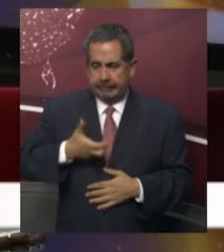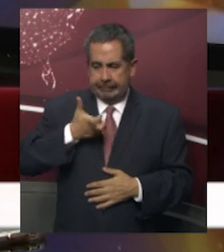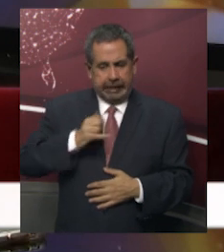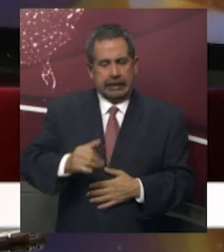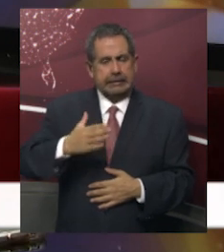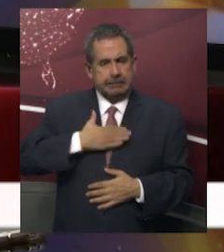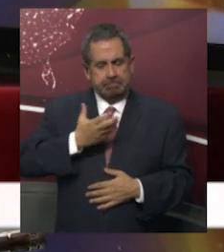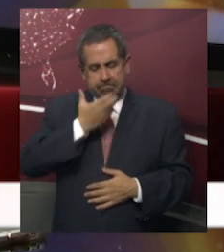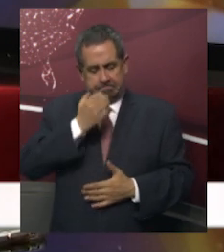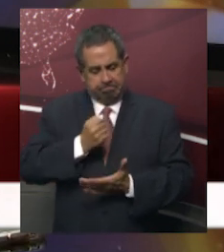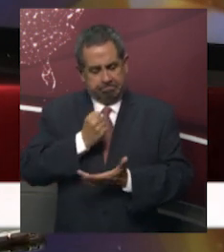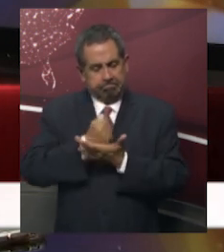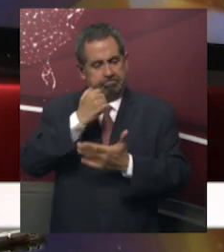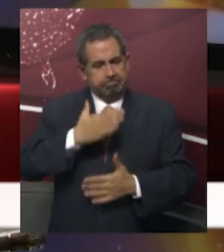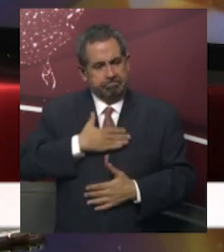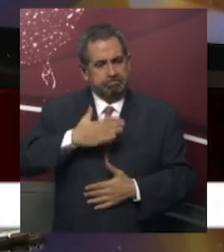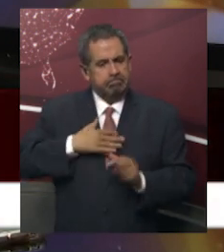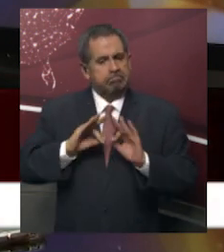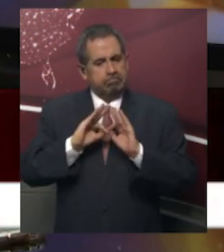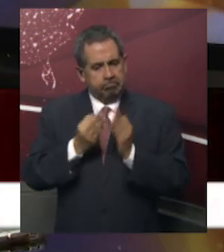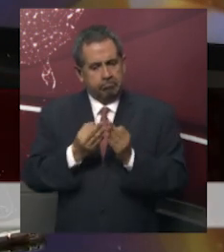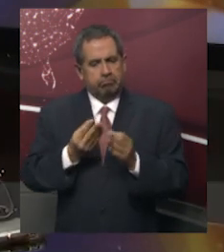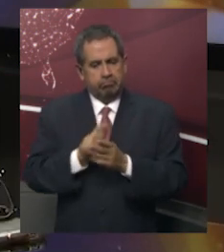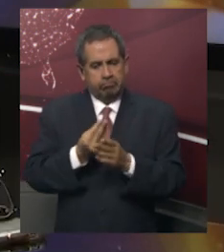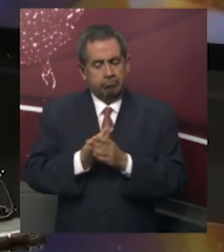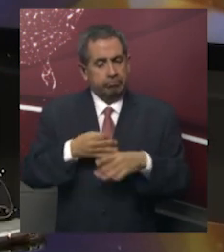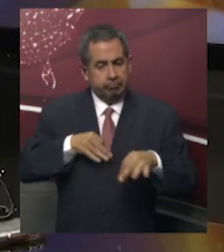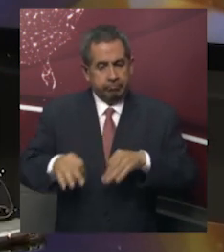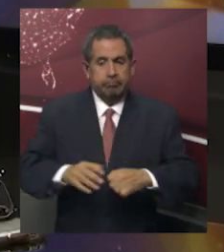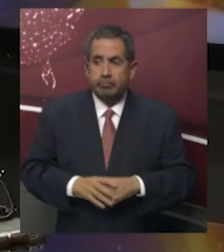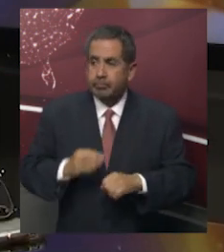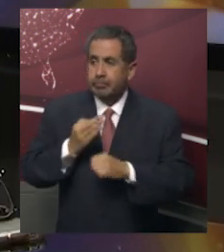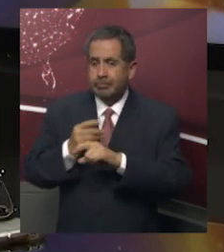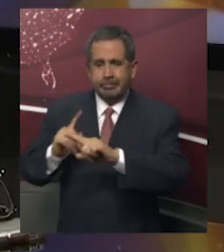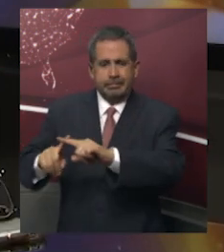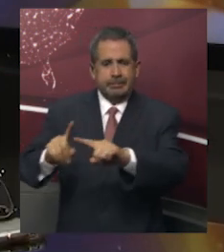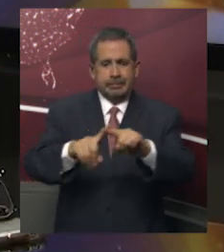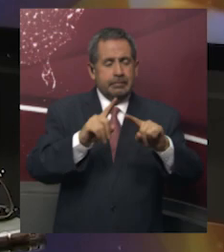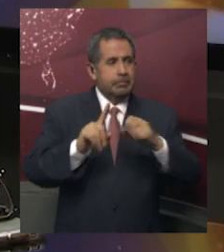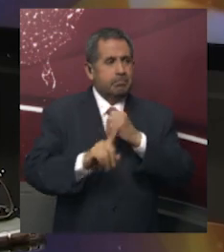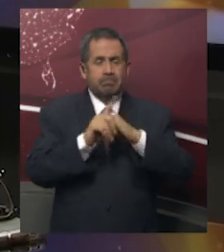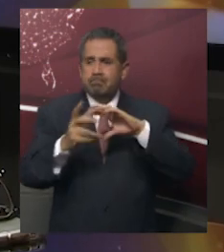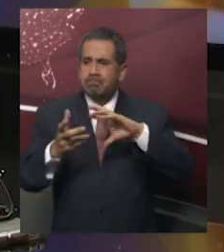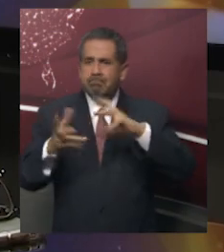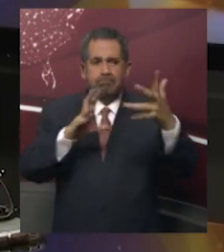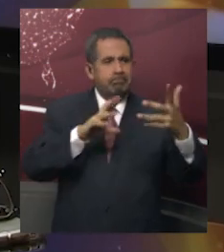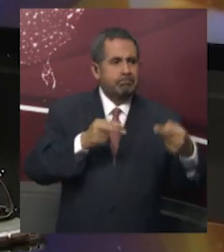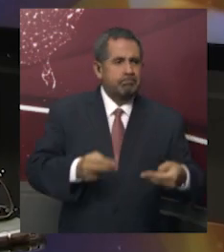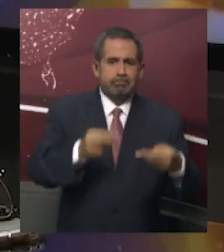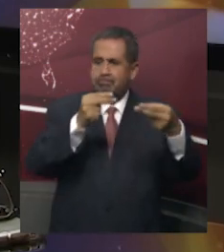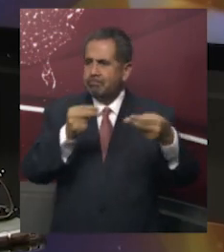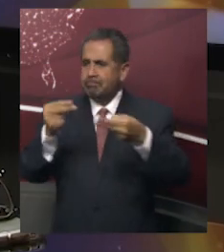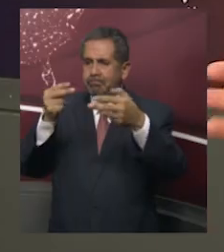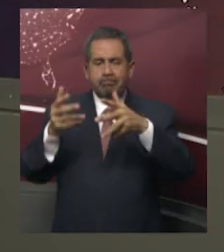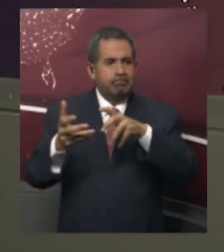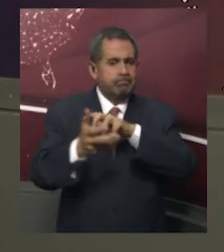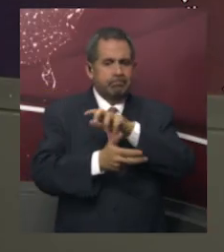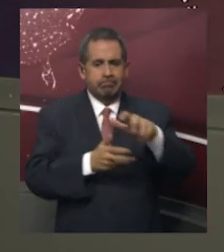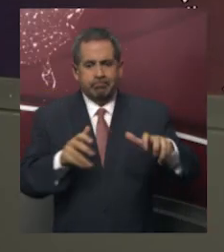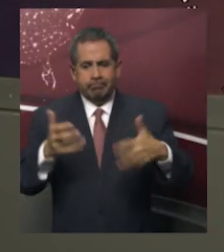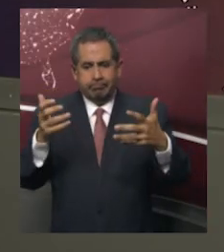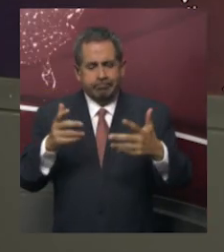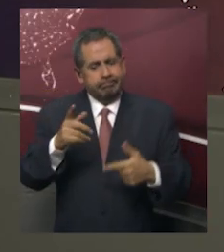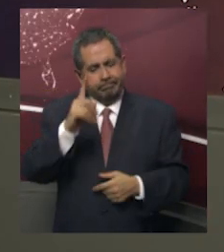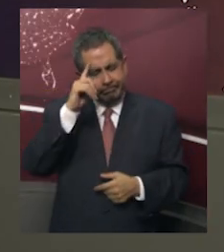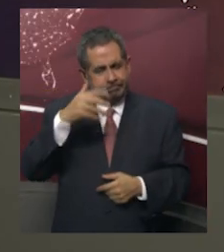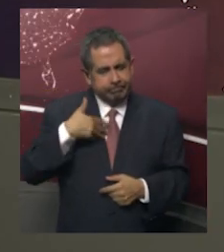Unión Interparlamentaria. Hoy el multilateralismo está amenazado por todos lados. Y nosotros en México lo entendemos muy bien porque